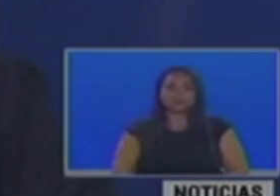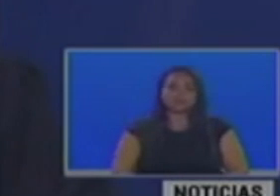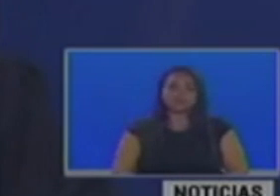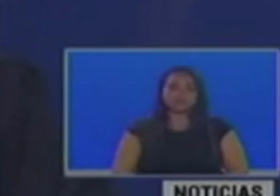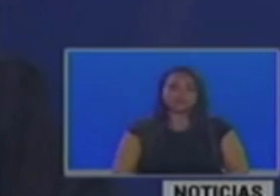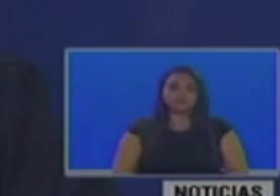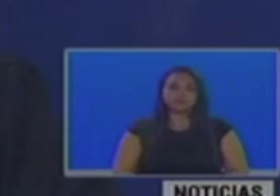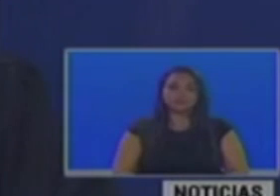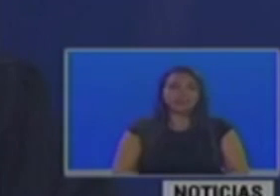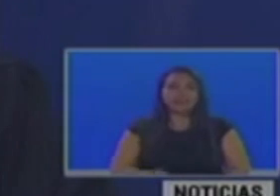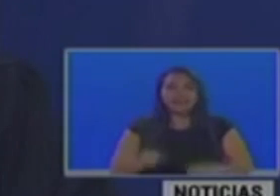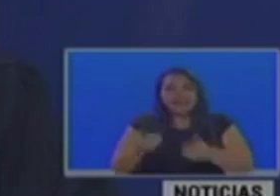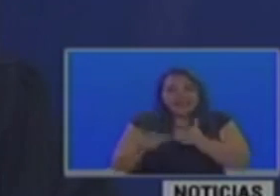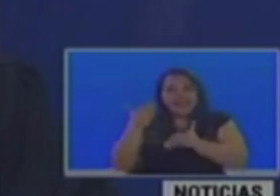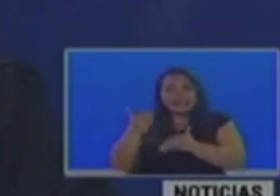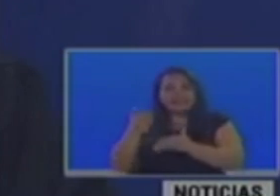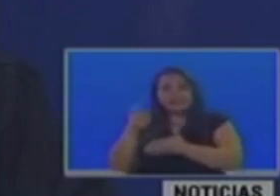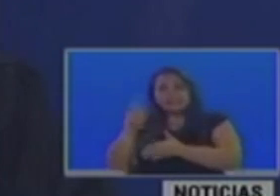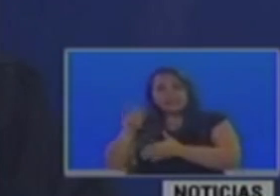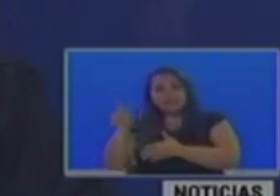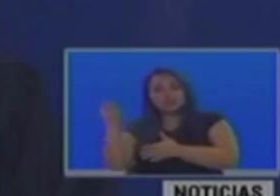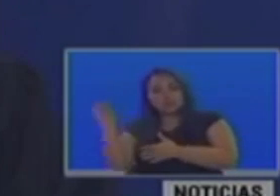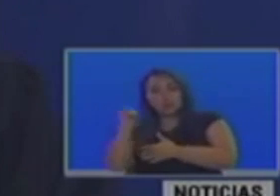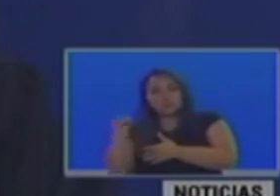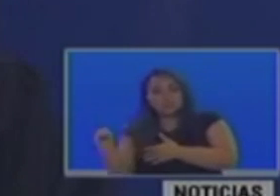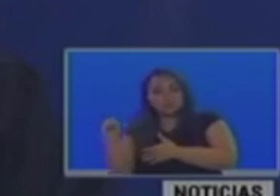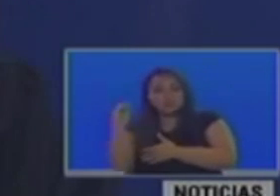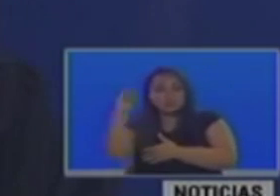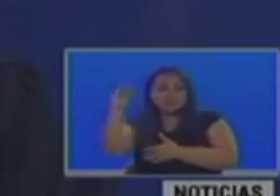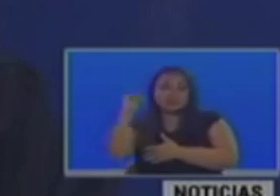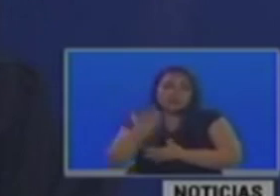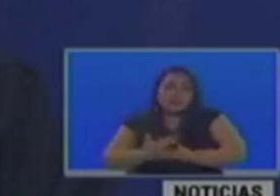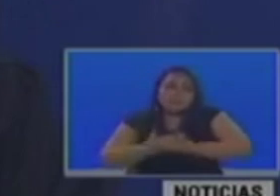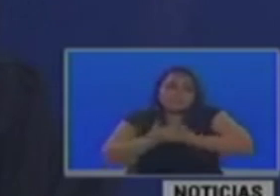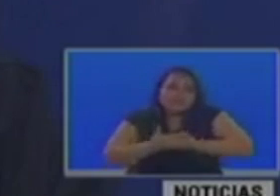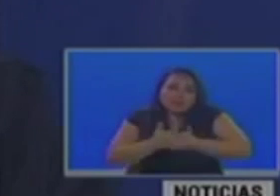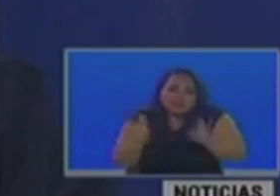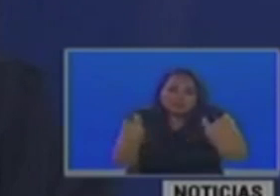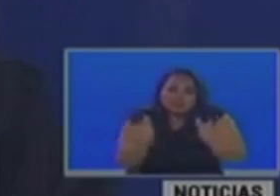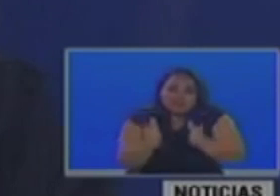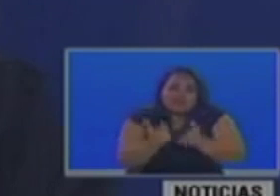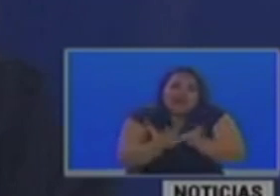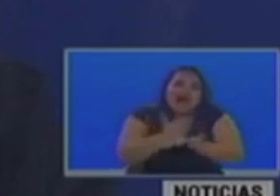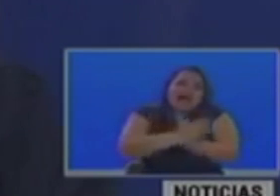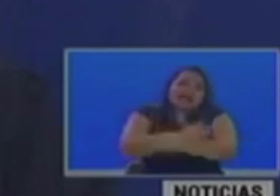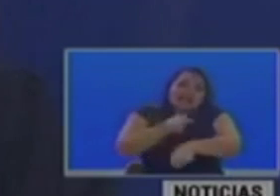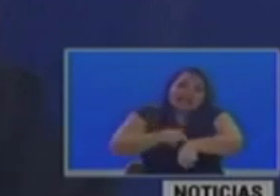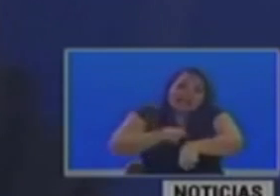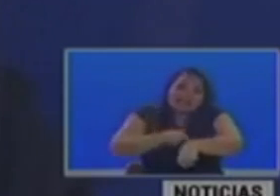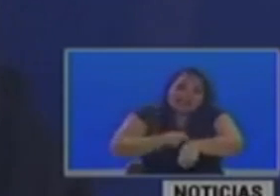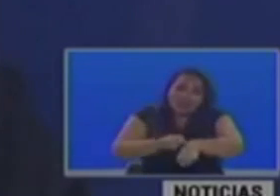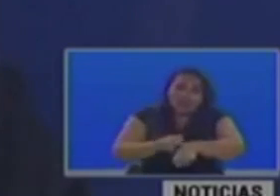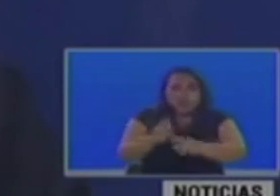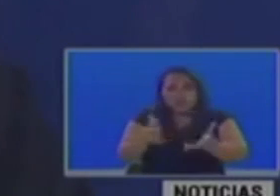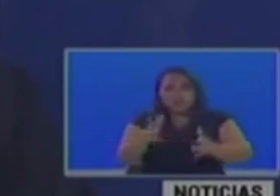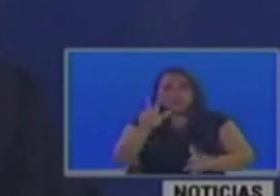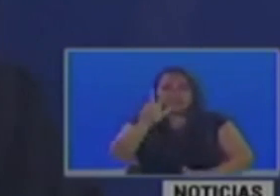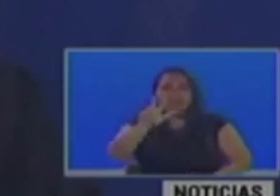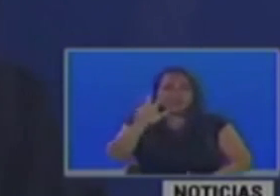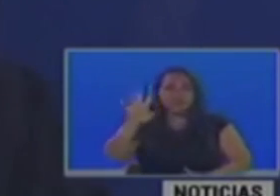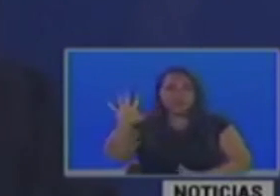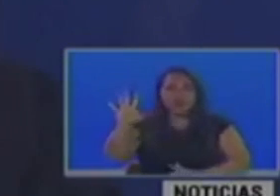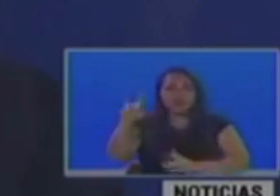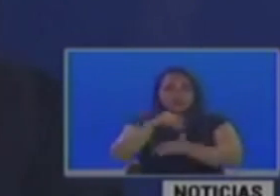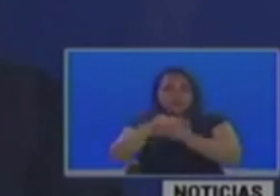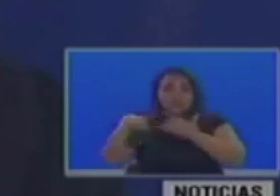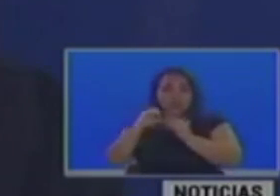fueron prematuros extremos con muy bajo peso al nacer y con menos de 34 semanas. 5 de